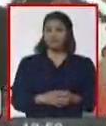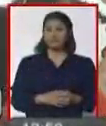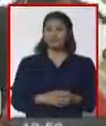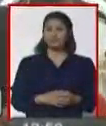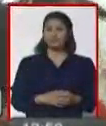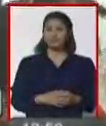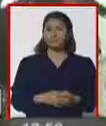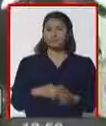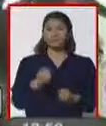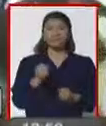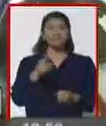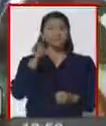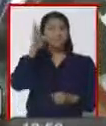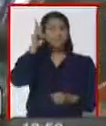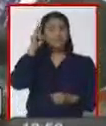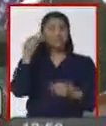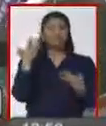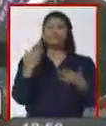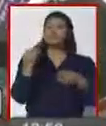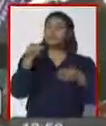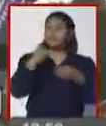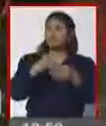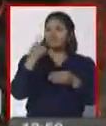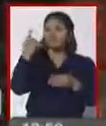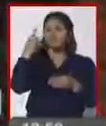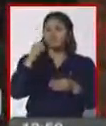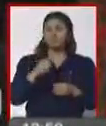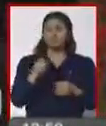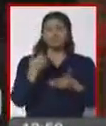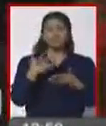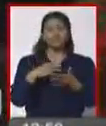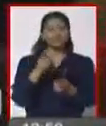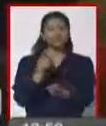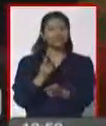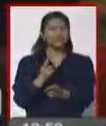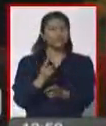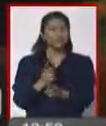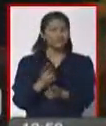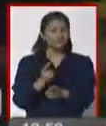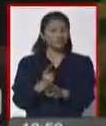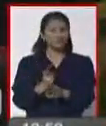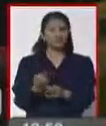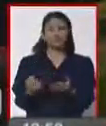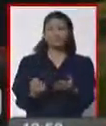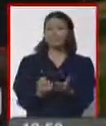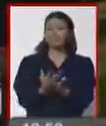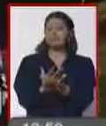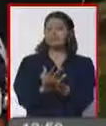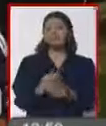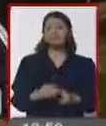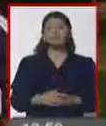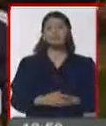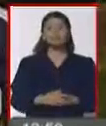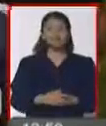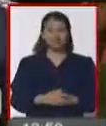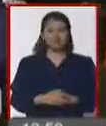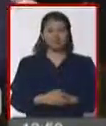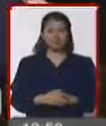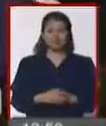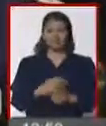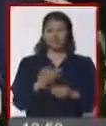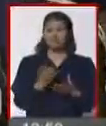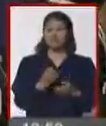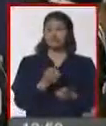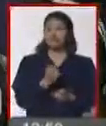vivos porque se inscribieron siendo alumnos regulares se han inscrito en una nueva carrera y han